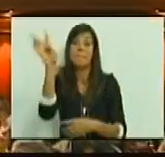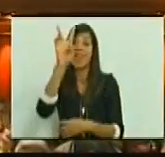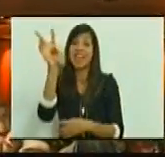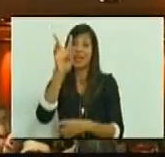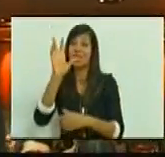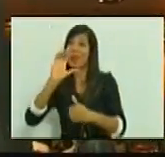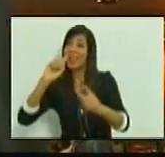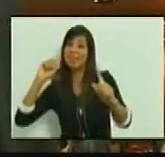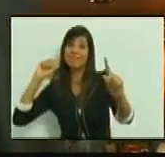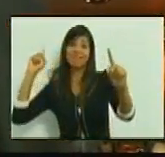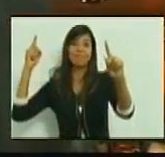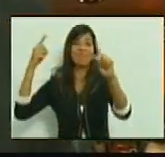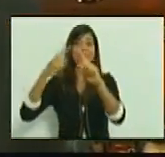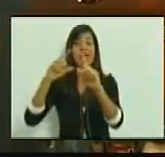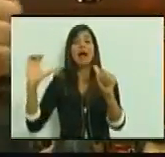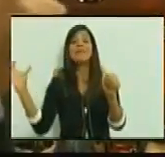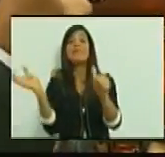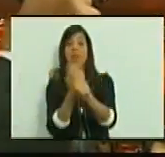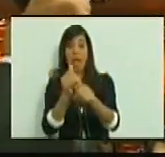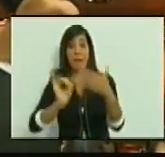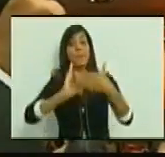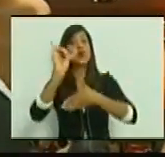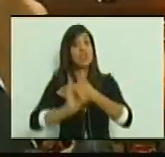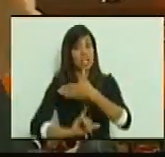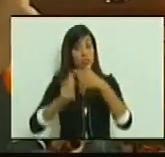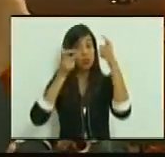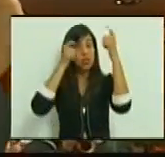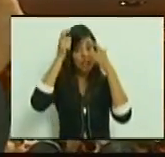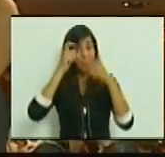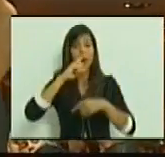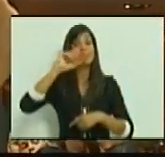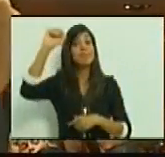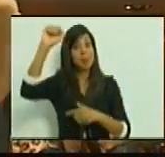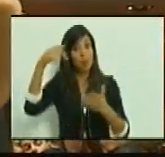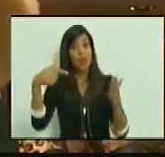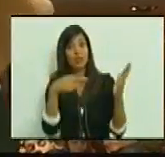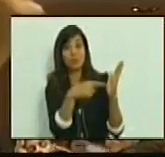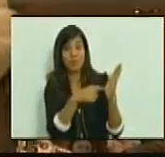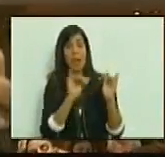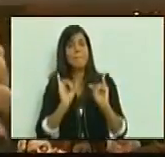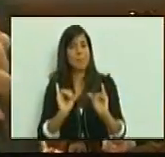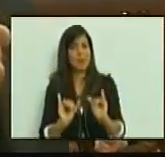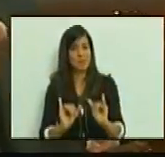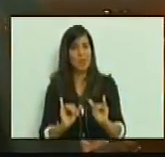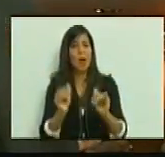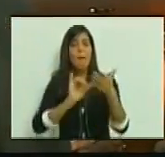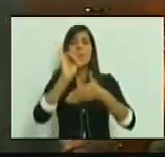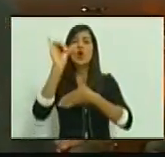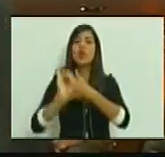los objetivos que están planteados en nuestro proyecto revolucionario,